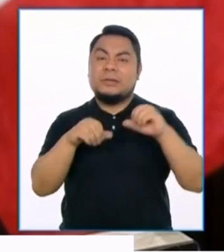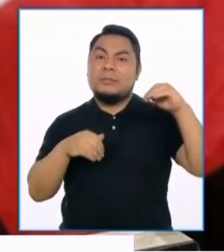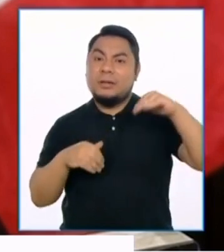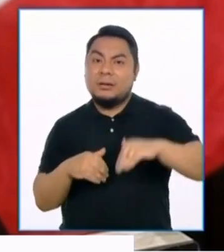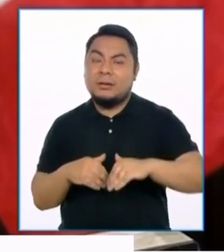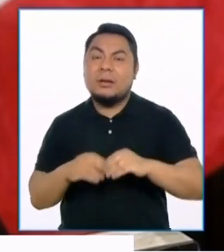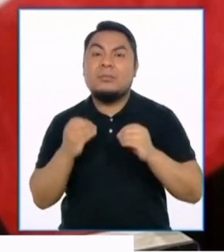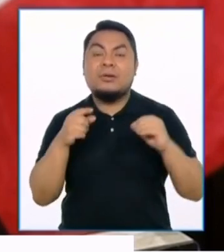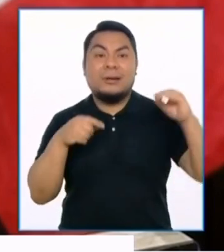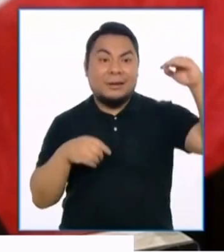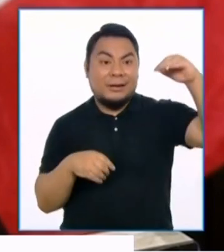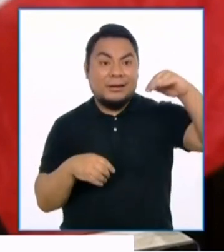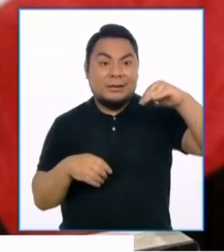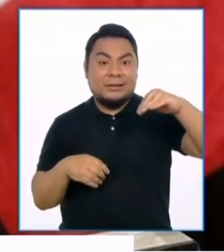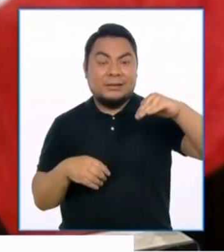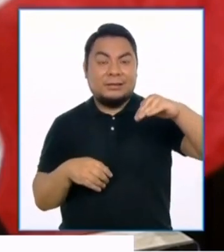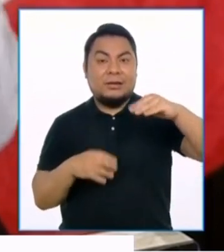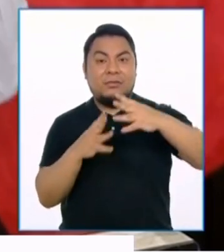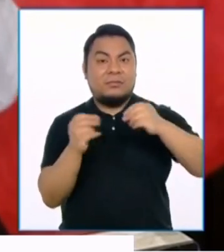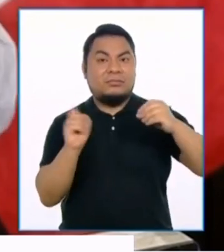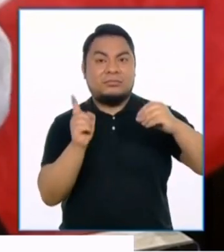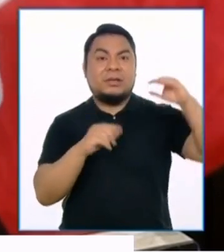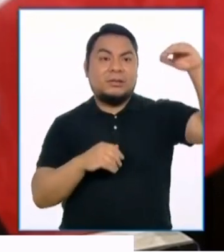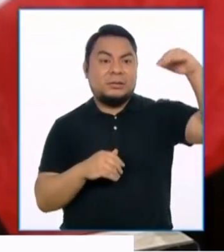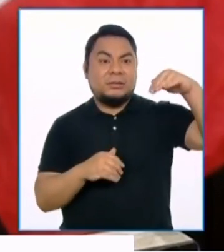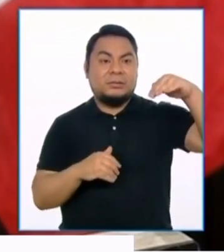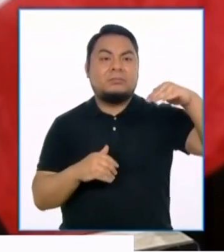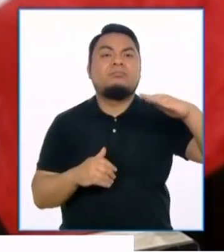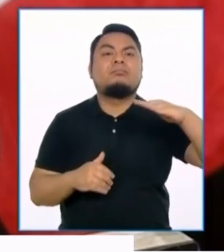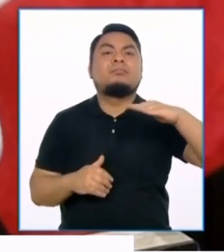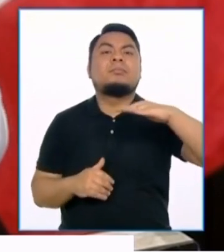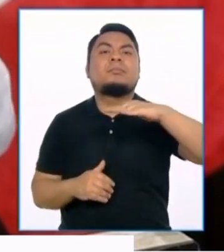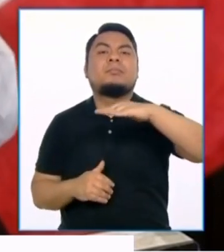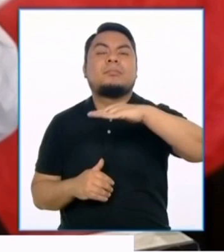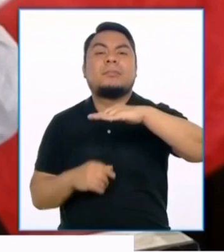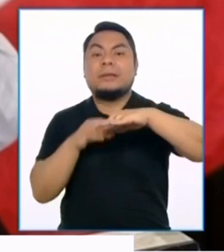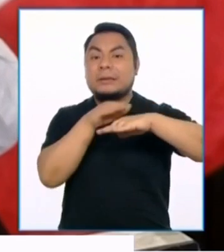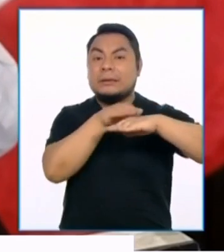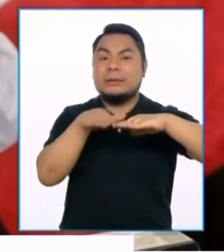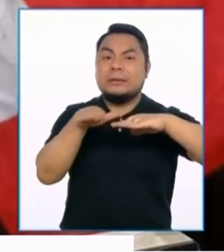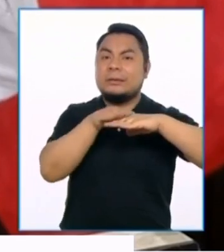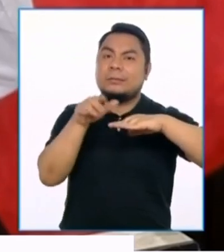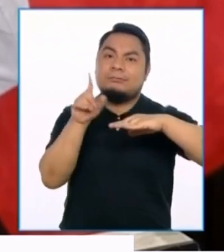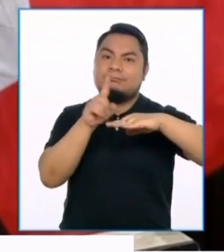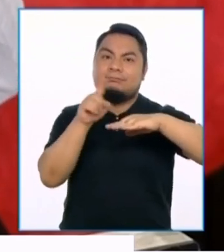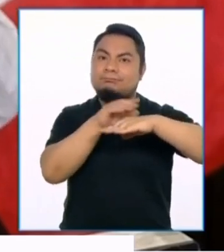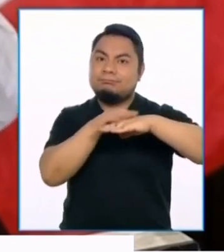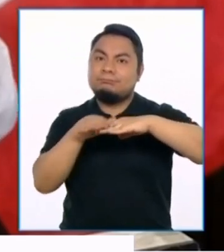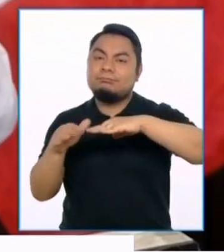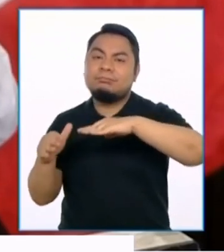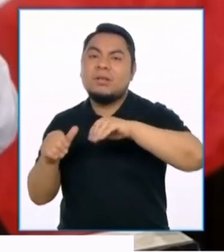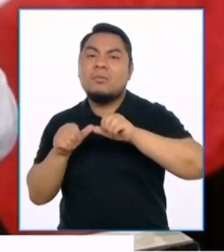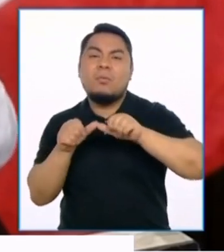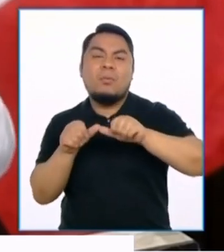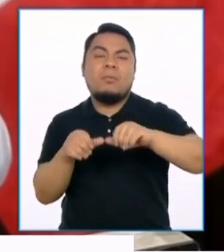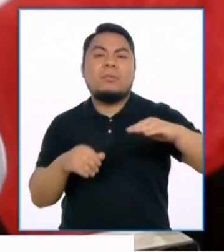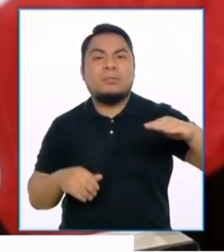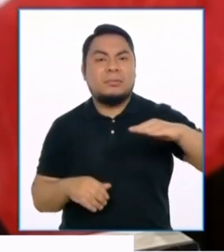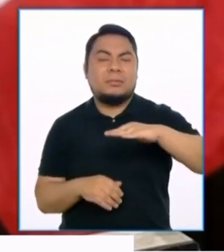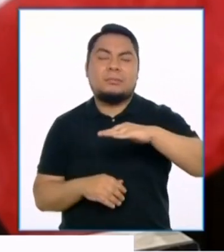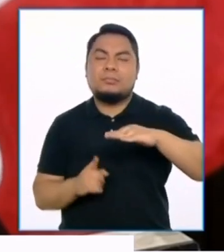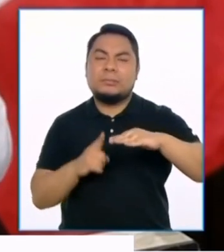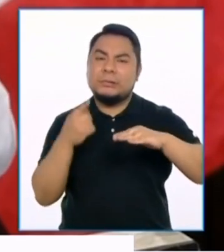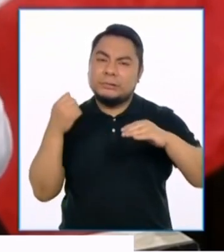Porque todavía no estamos en la condición óptima. Hemos mejorado, sí, pero esta mejora que era continua como